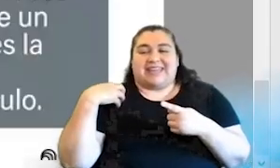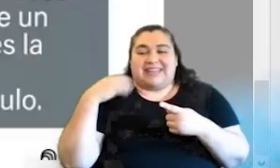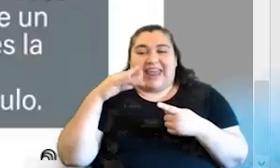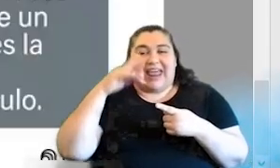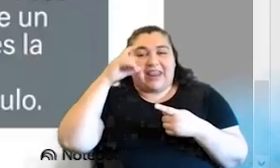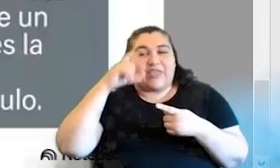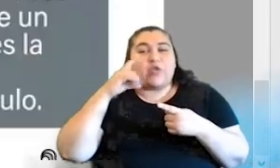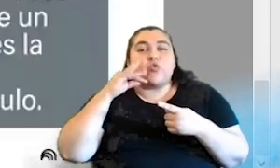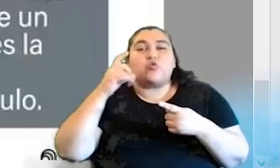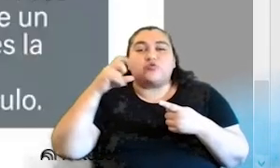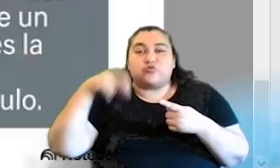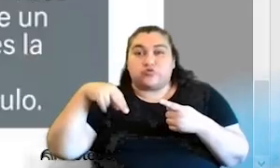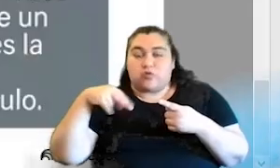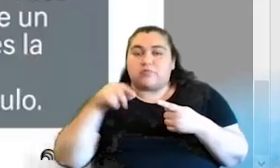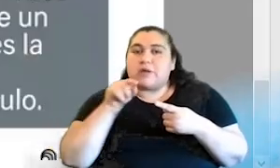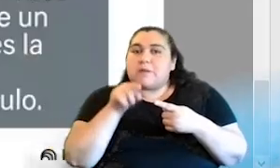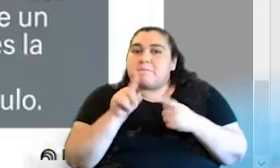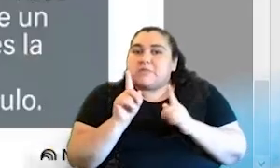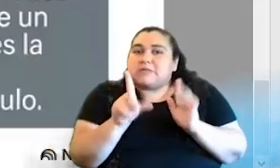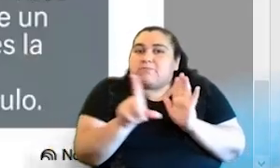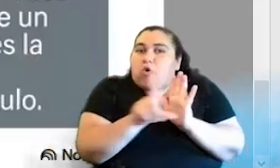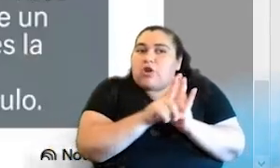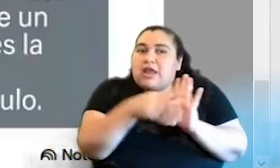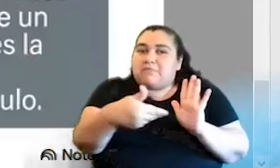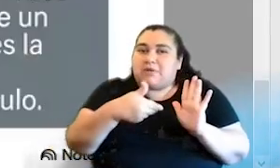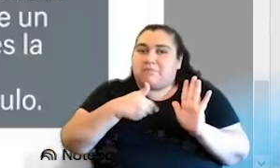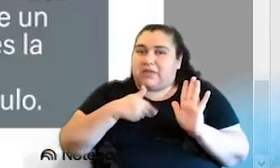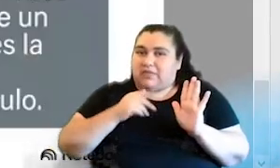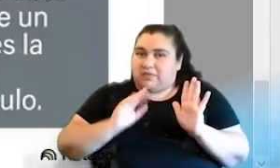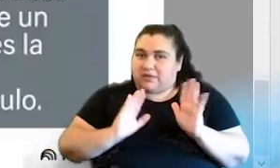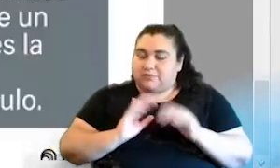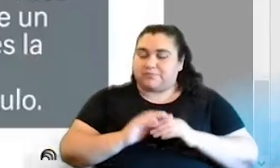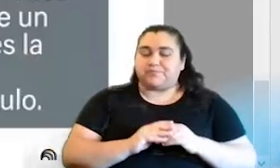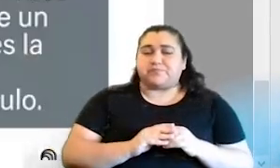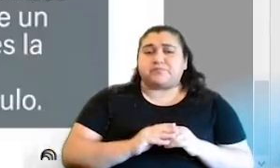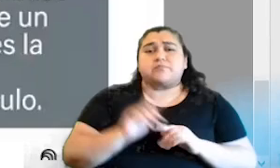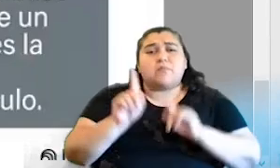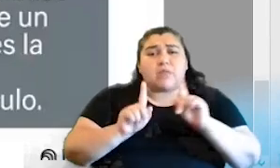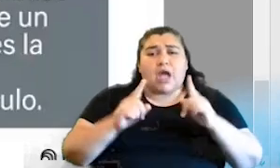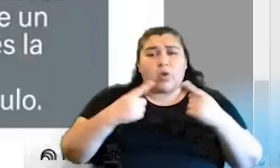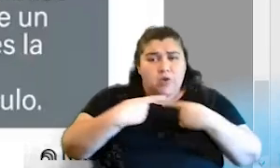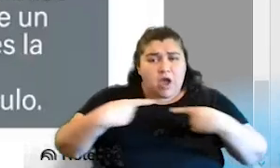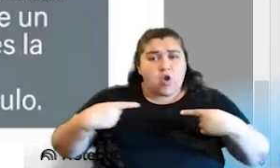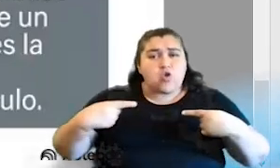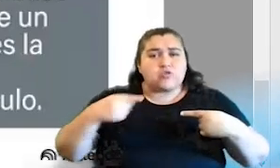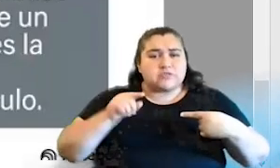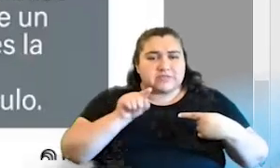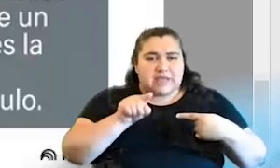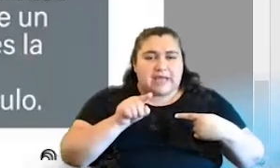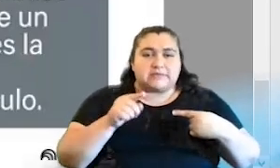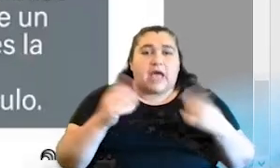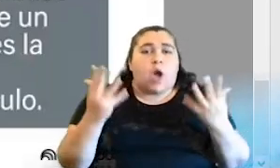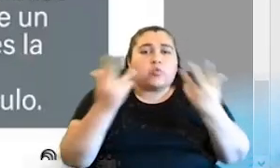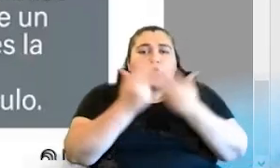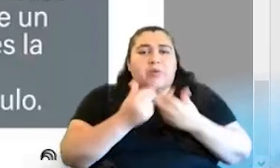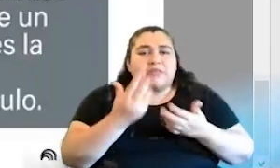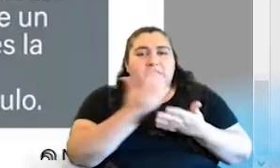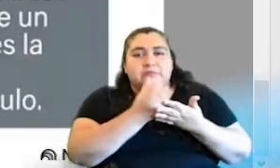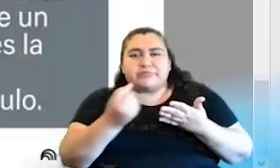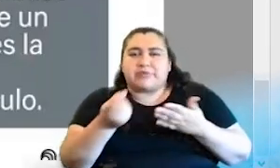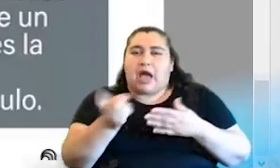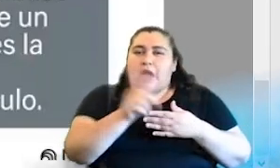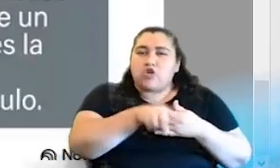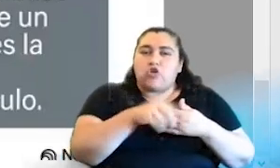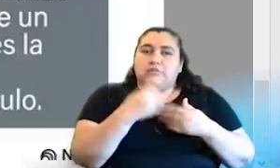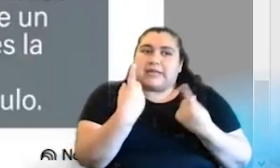las limitaciones que la misma ley establece. Porque vamos a ver que en algunas cosas son automáticas y otras no tanto.